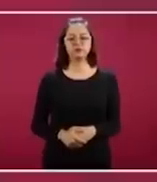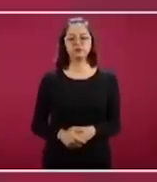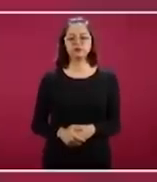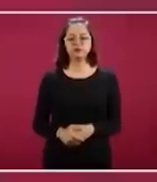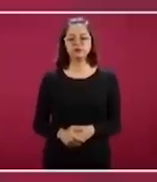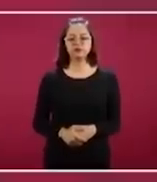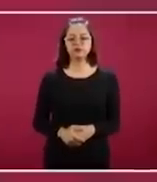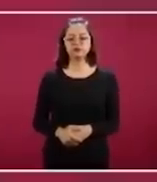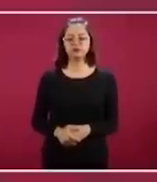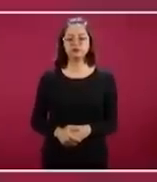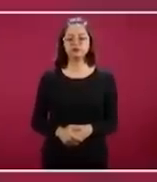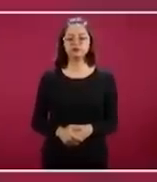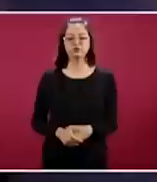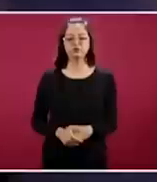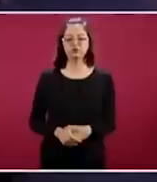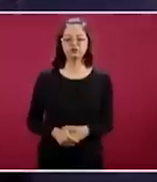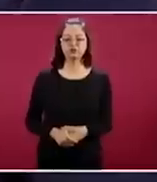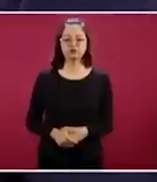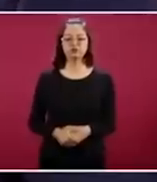el dinero que ahorramos